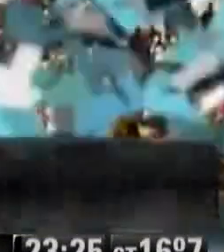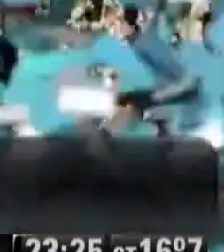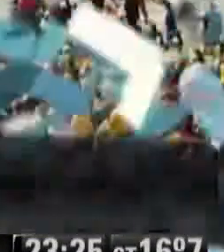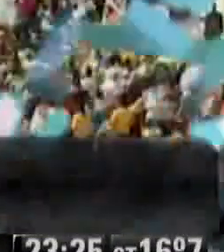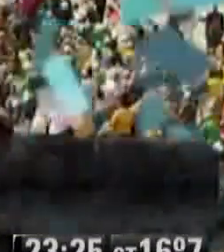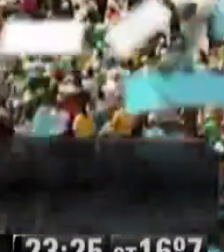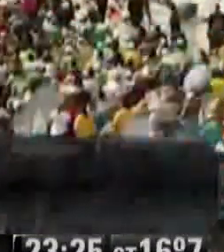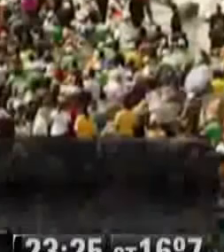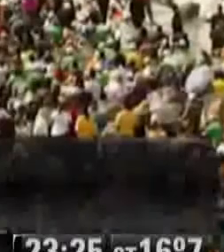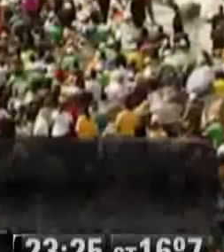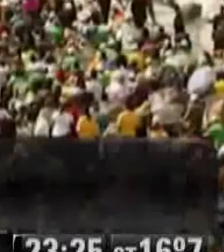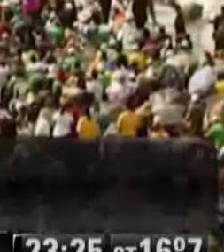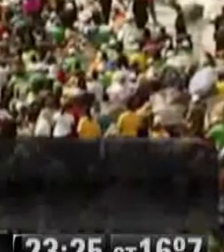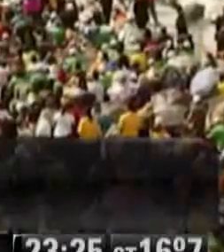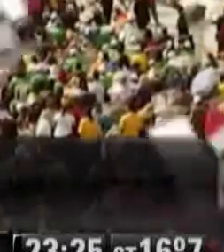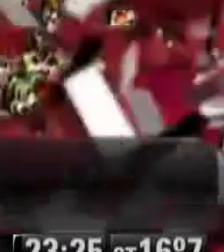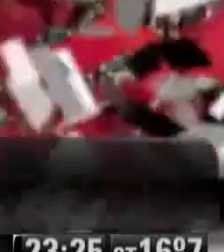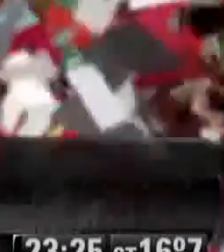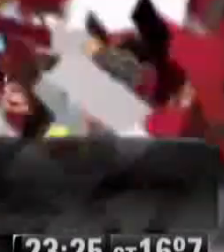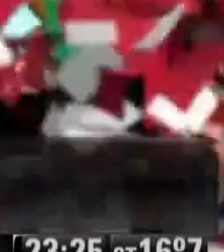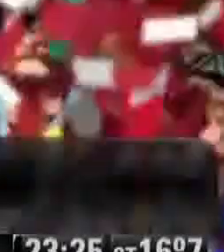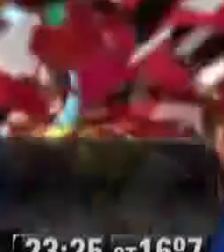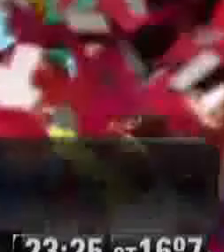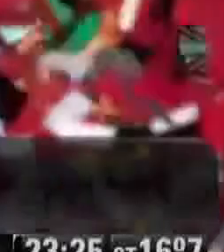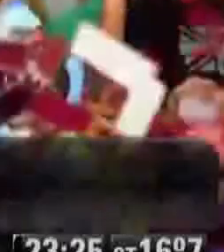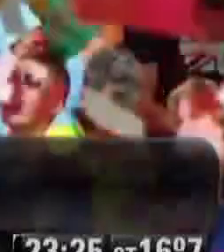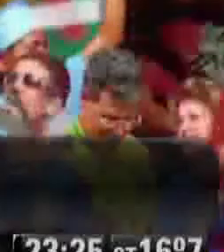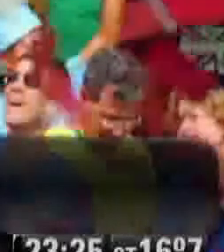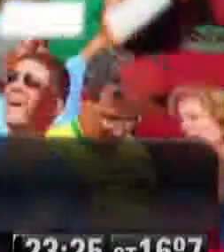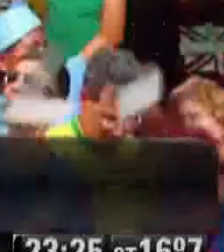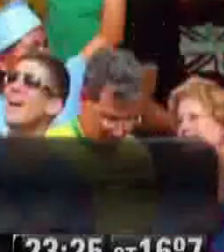Mundo, Copa, and we'll all be